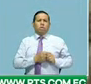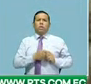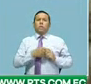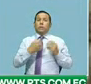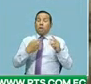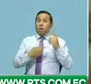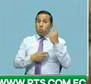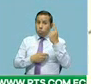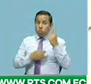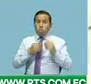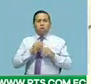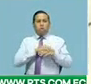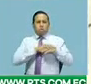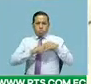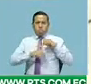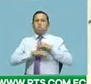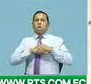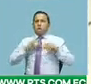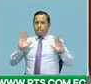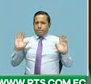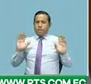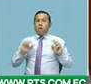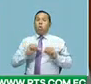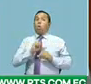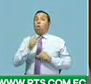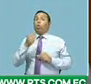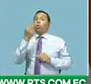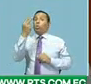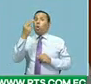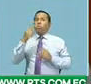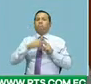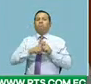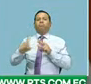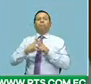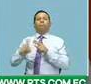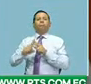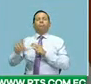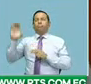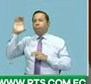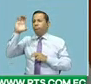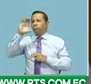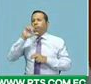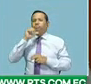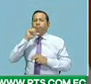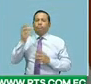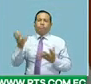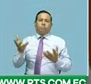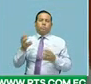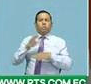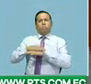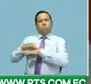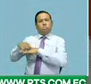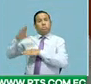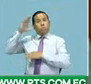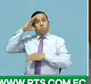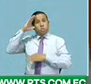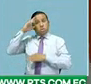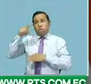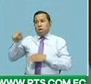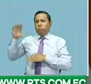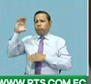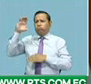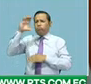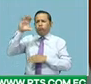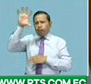mientras que dos estarían prófugos si hacemos un llamado a la policía nacional para que efectivamente los pueda ubicar se los pueda